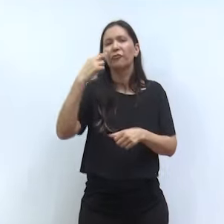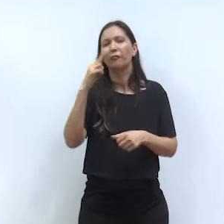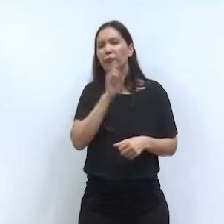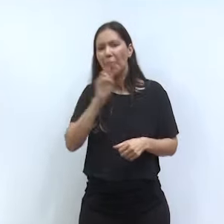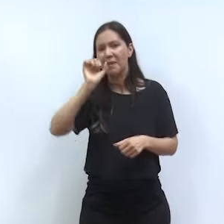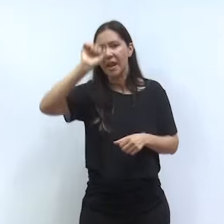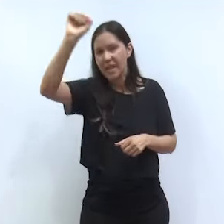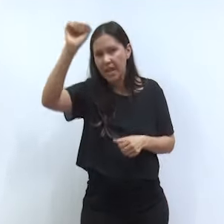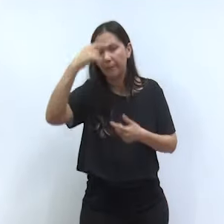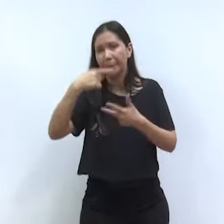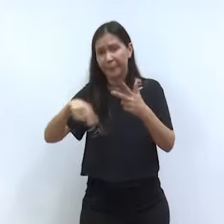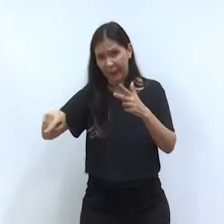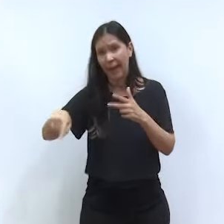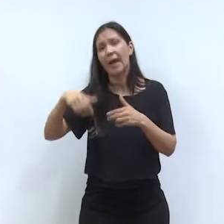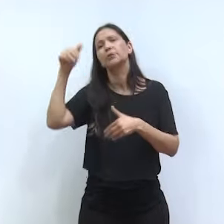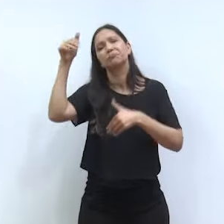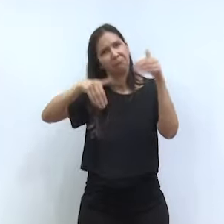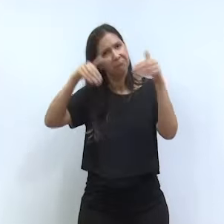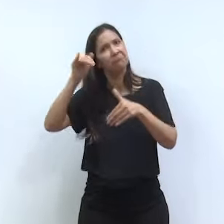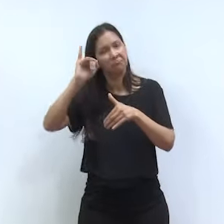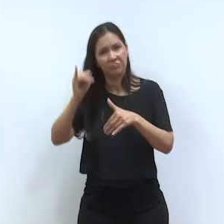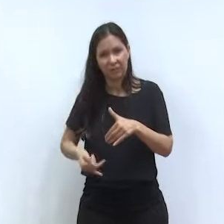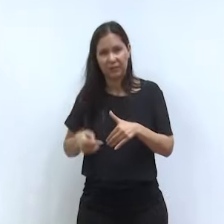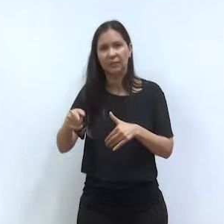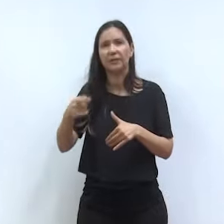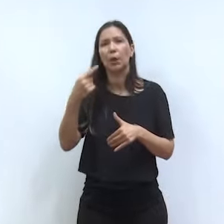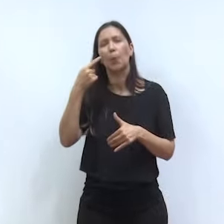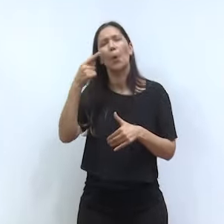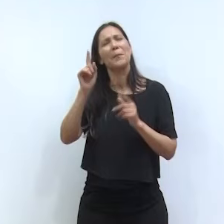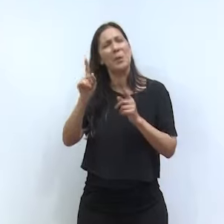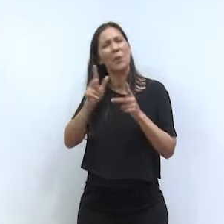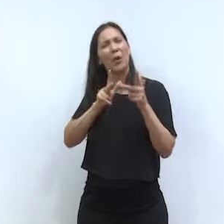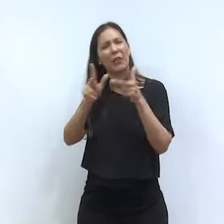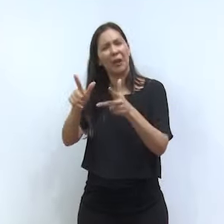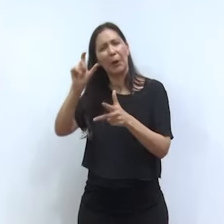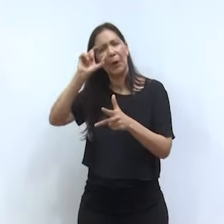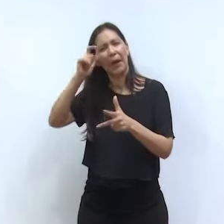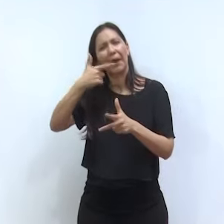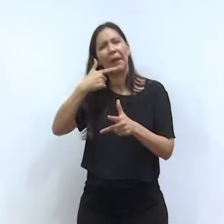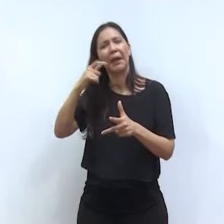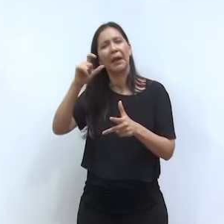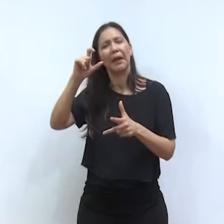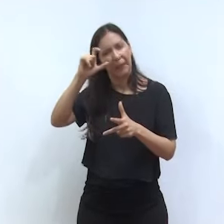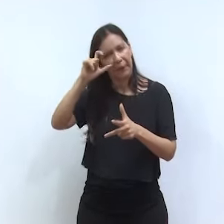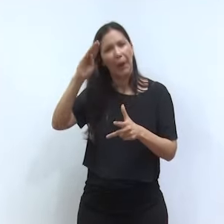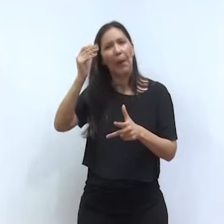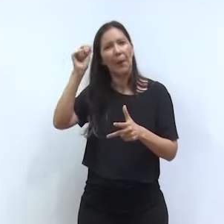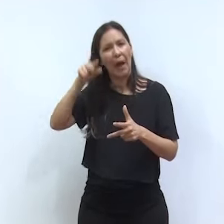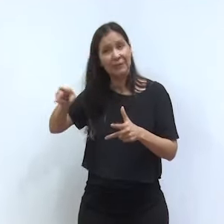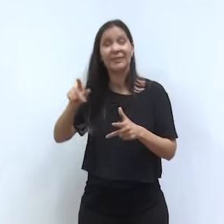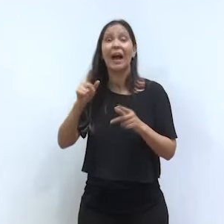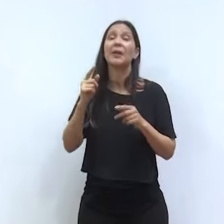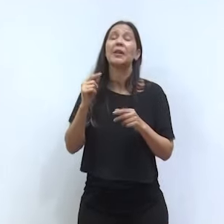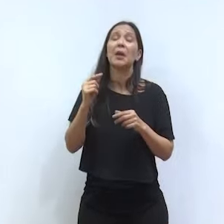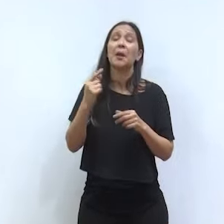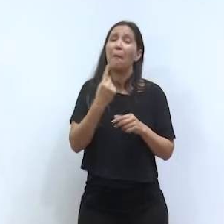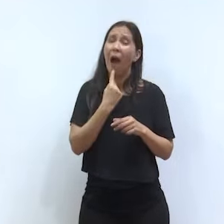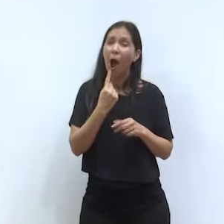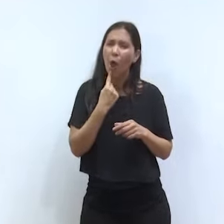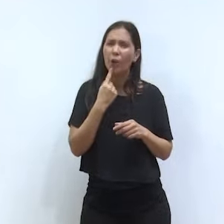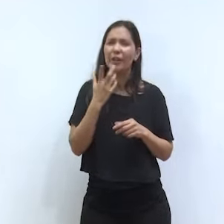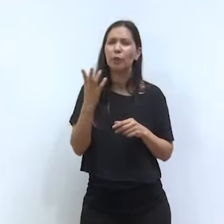cuestión de la orfandad identitaria hay una cuestión como señala Esteban y está ahí reflejado varones que se sienten incómodos frente al